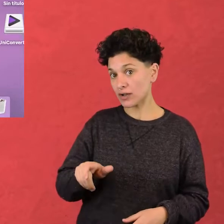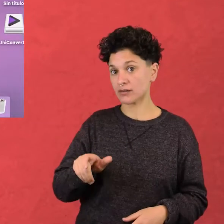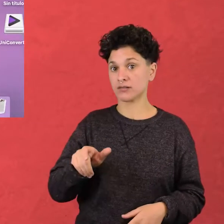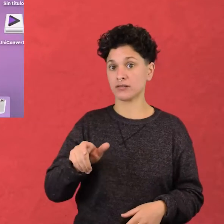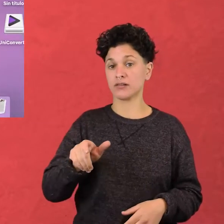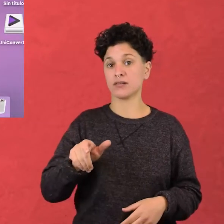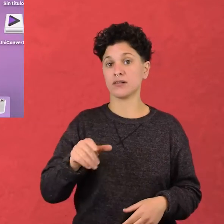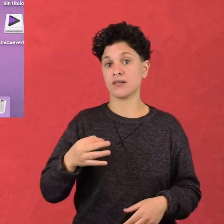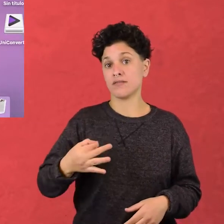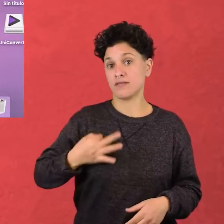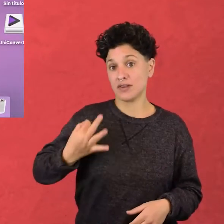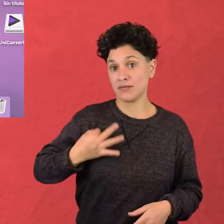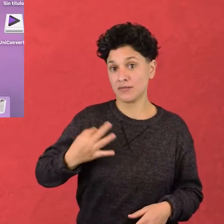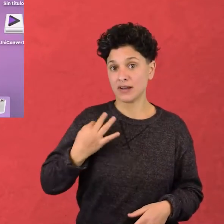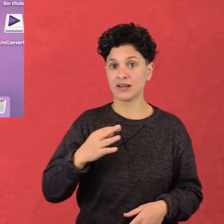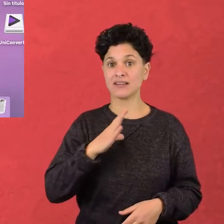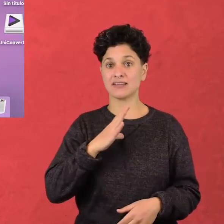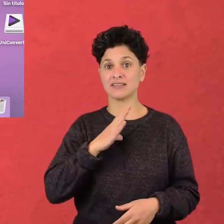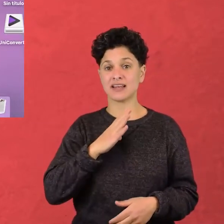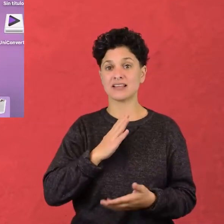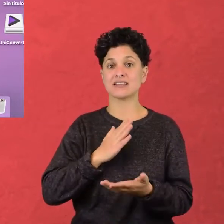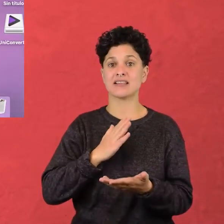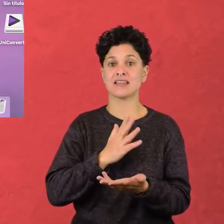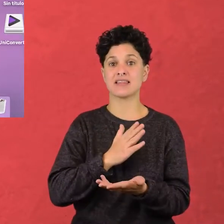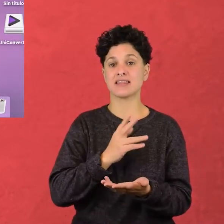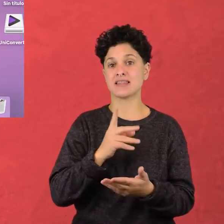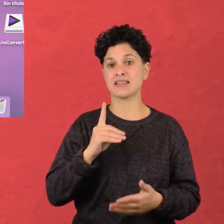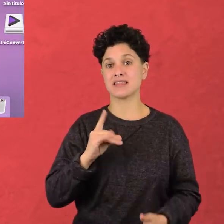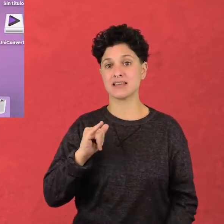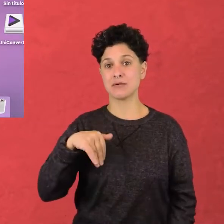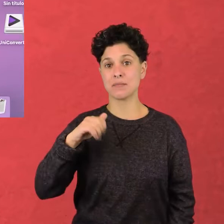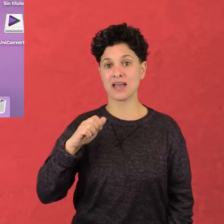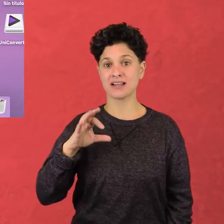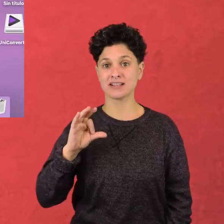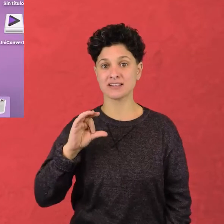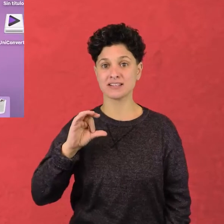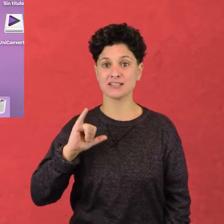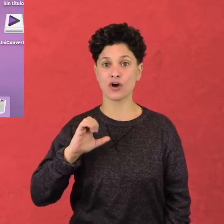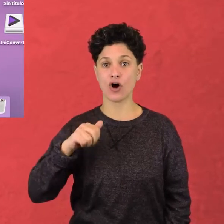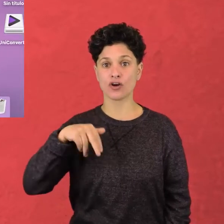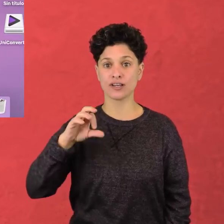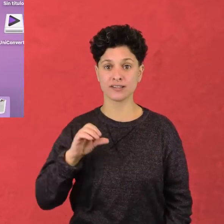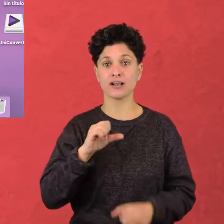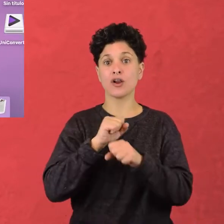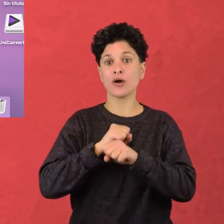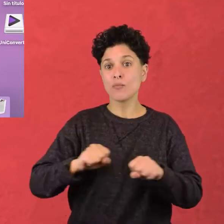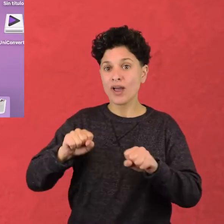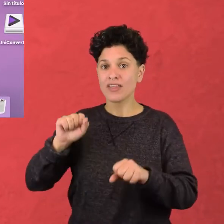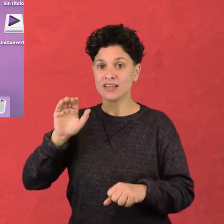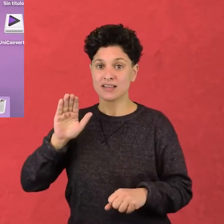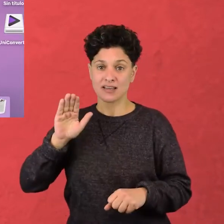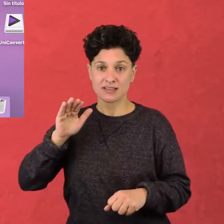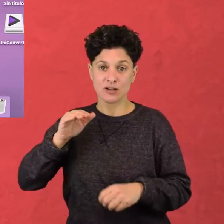en el video anterior, y una dimensión nouménica que puede ser. Es una potencialidad, pero no quiere decir que todos